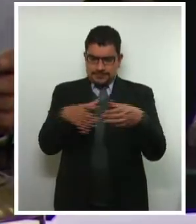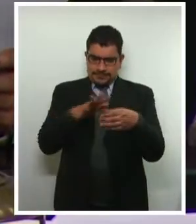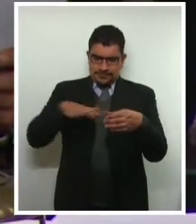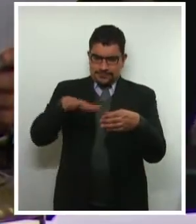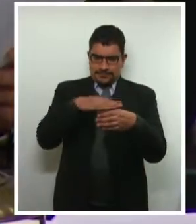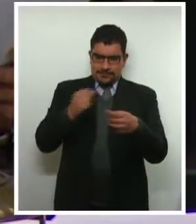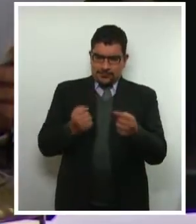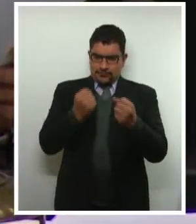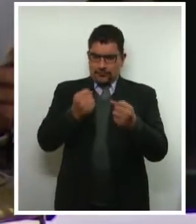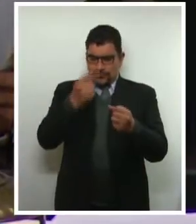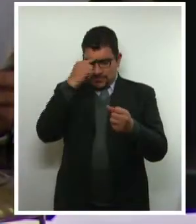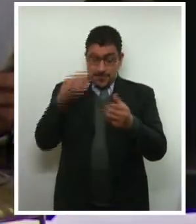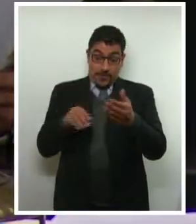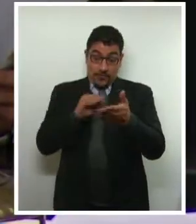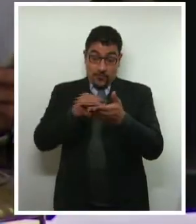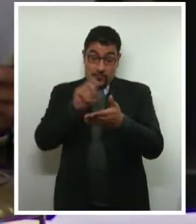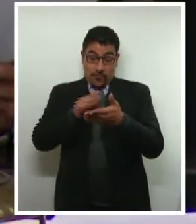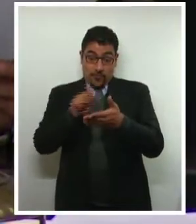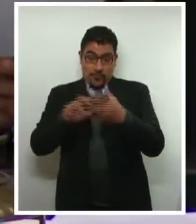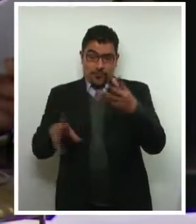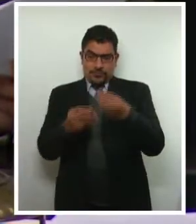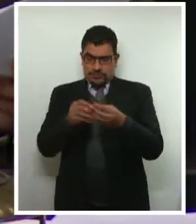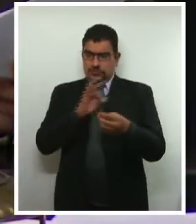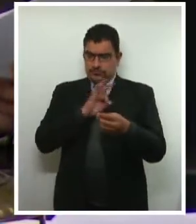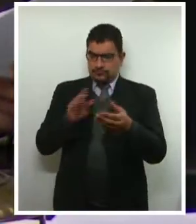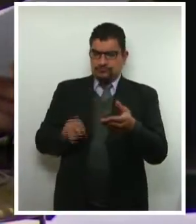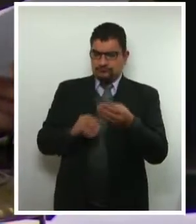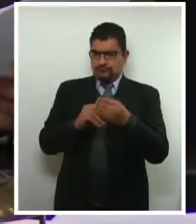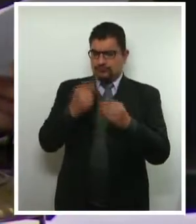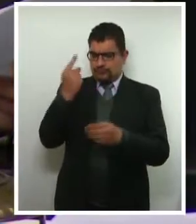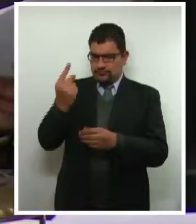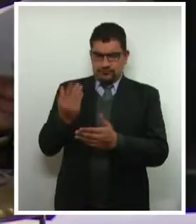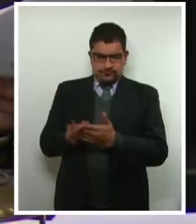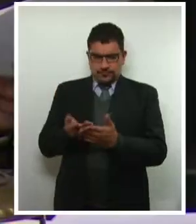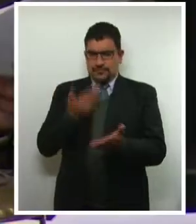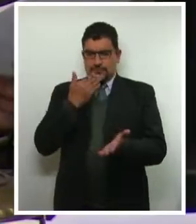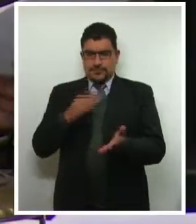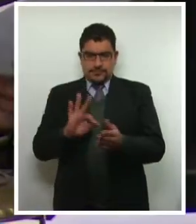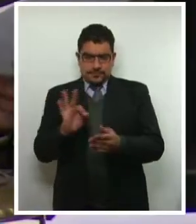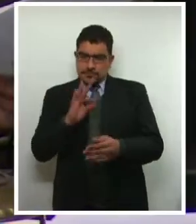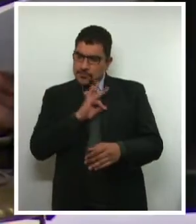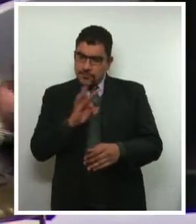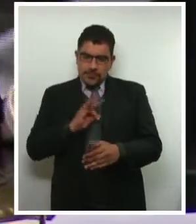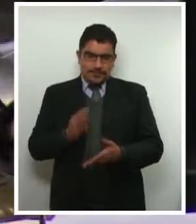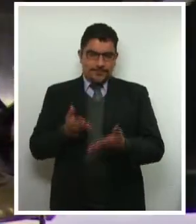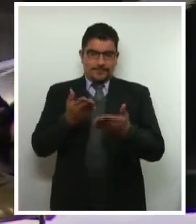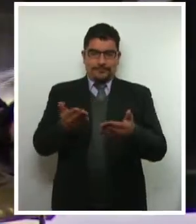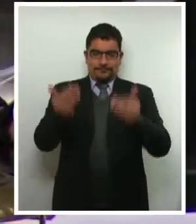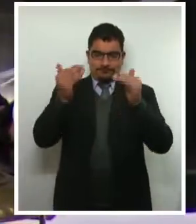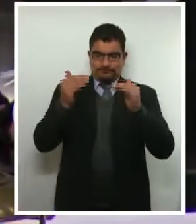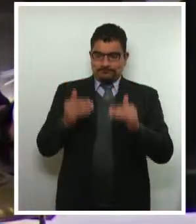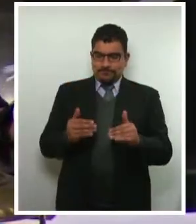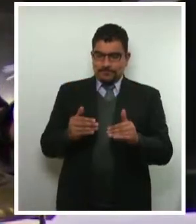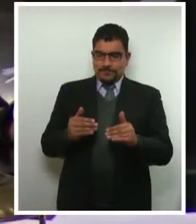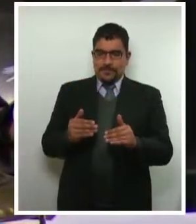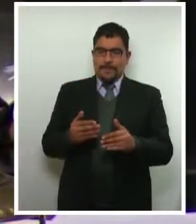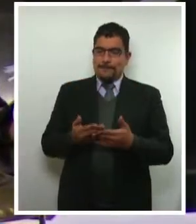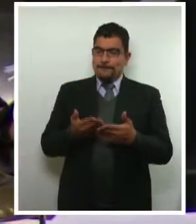sola propuesta, por favor, si hay condiciones. Seguimos con el